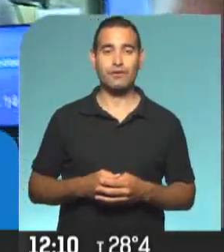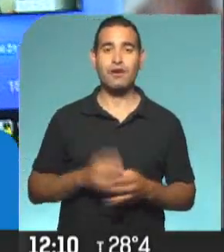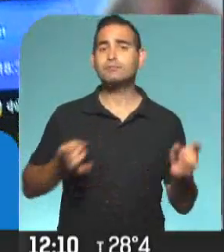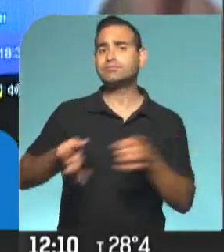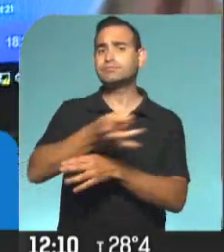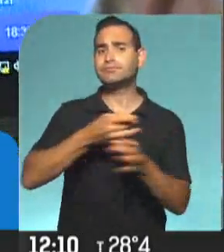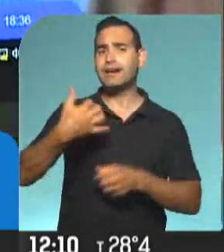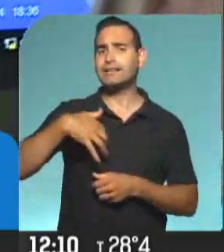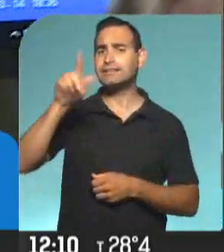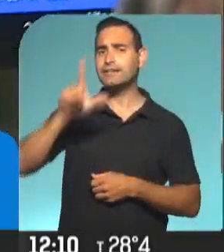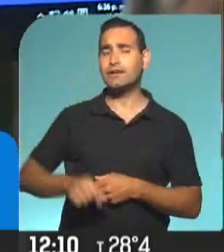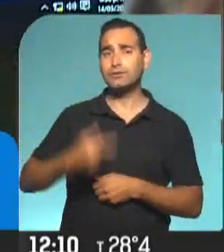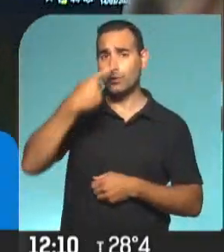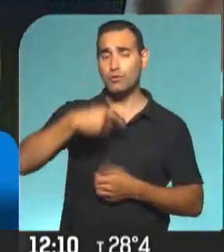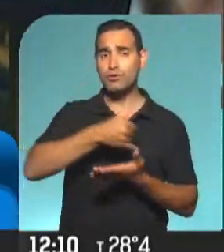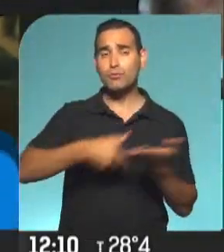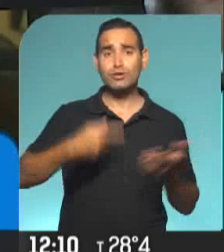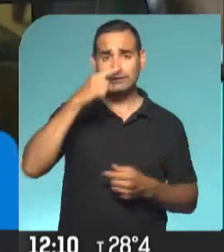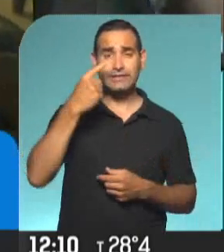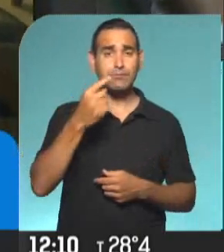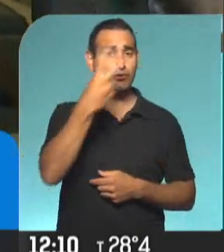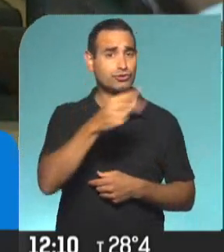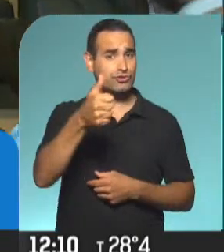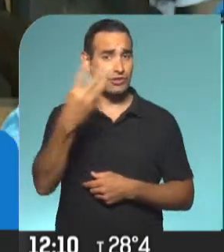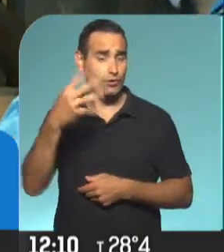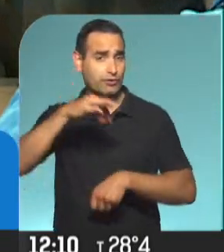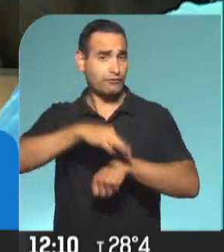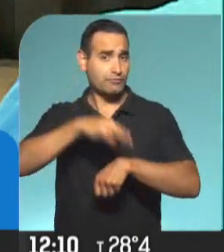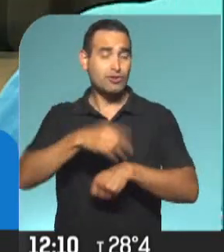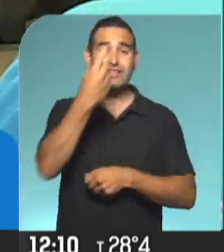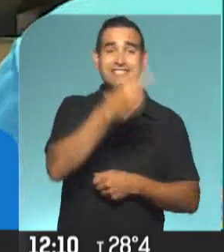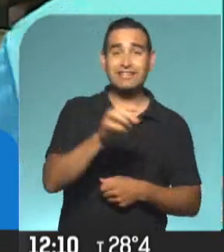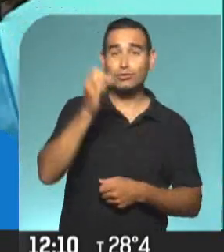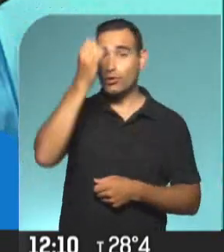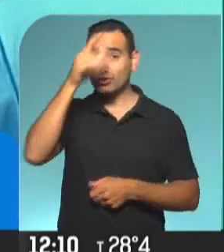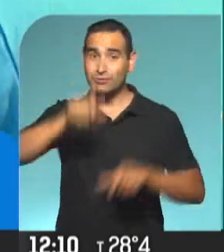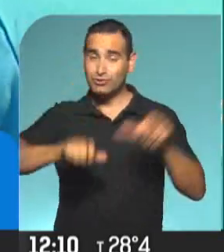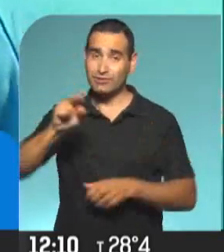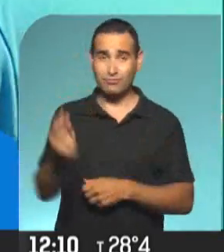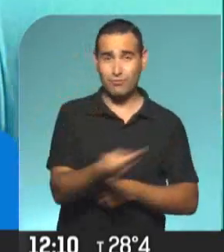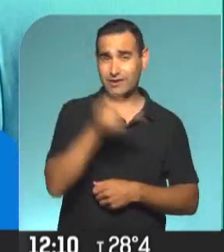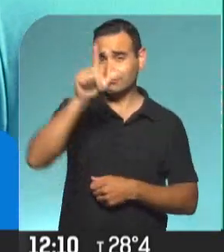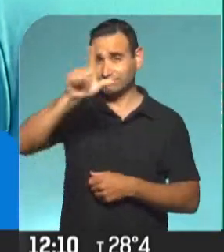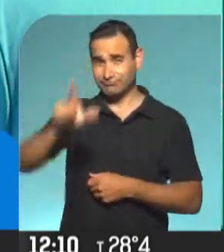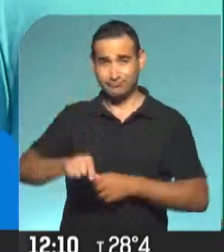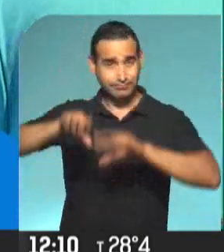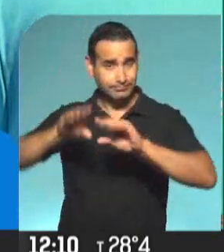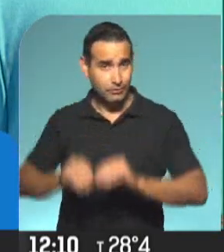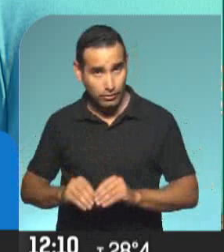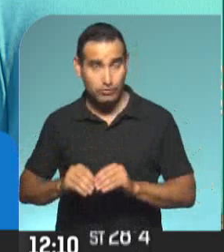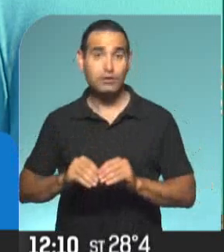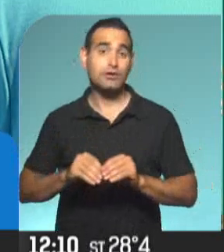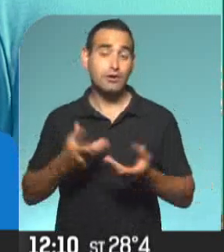en la Argentina, los últimos reportados, 7.264 contagios, 112 víctimas fatales en todo el país, lo que